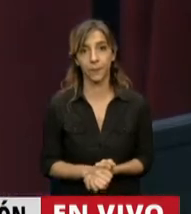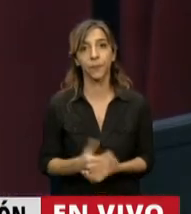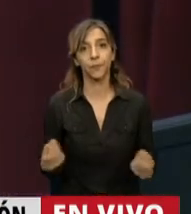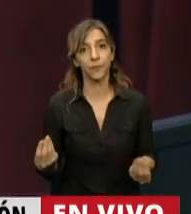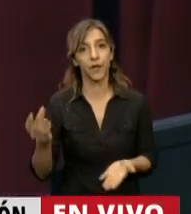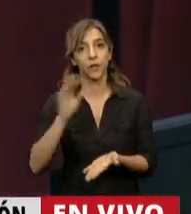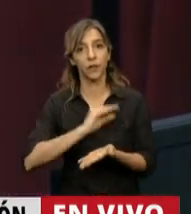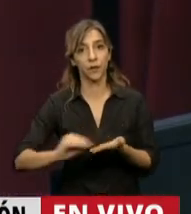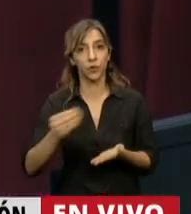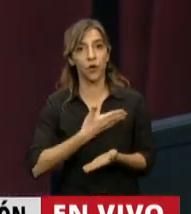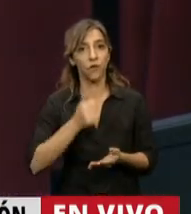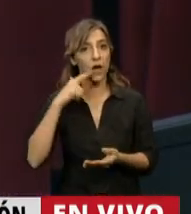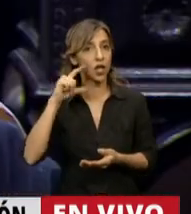Fagioli.